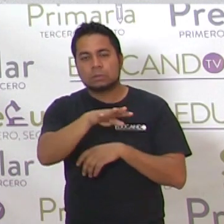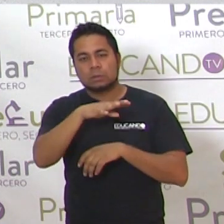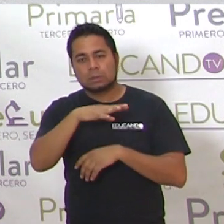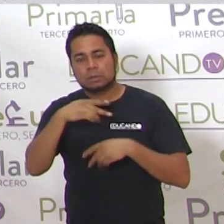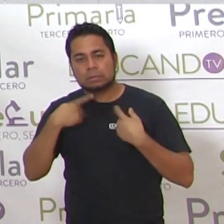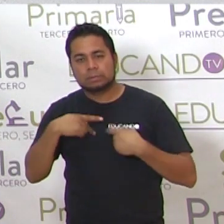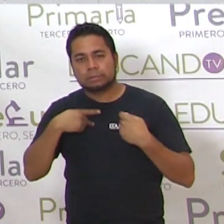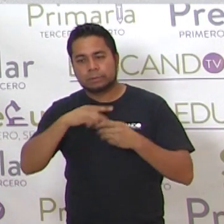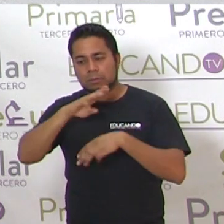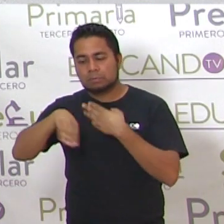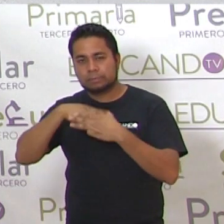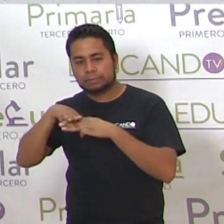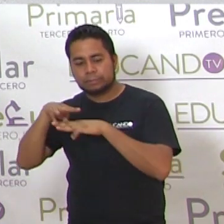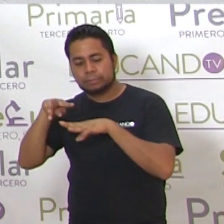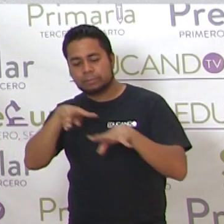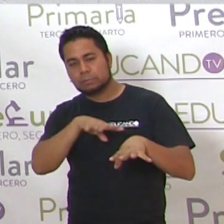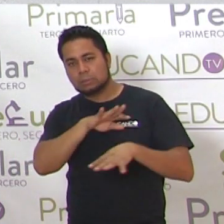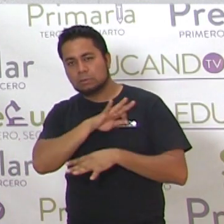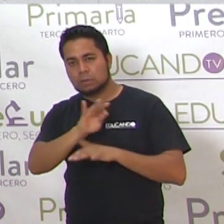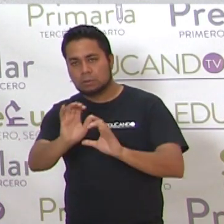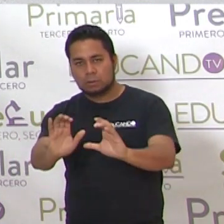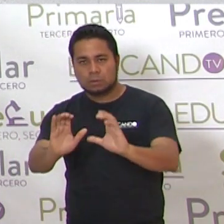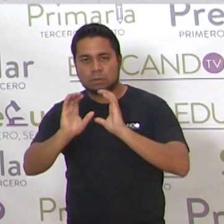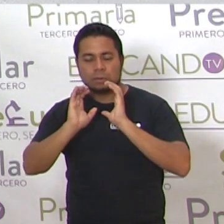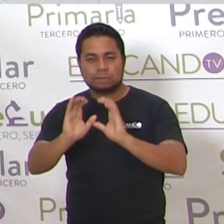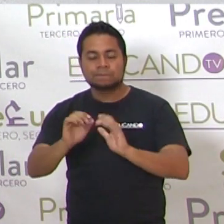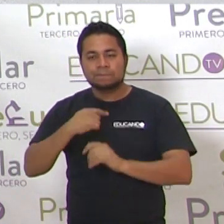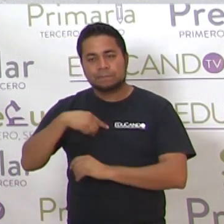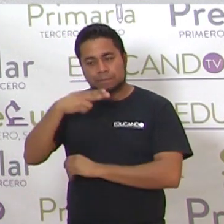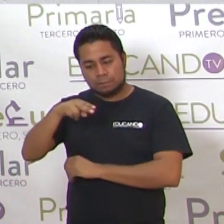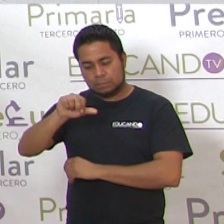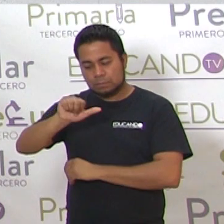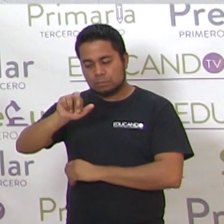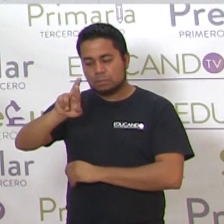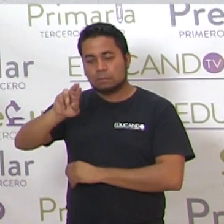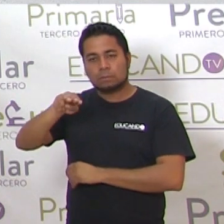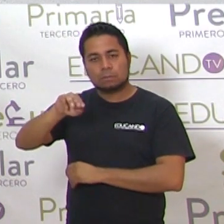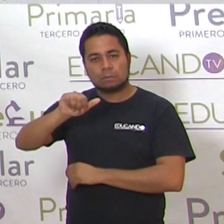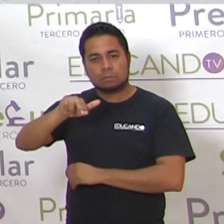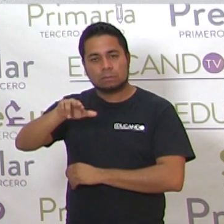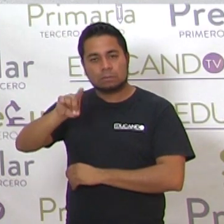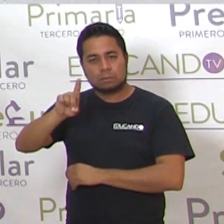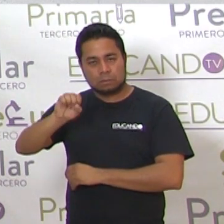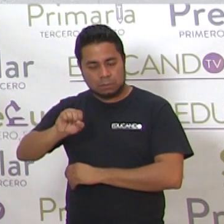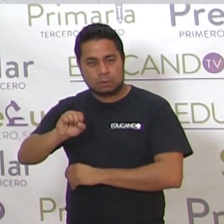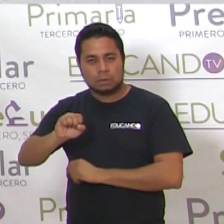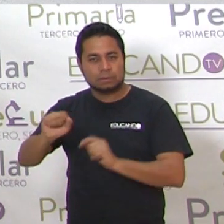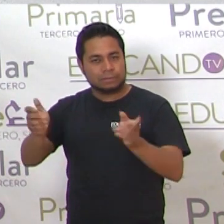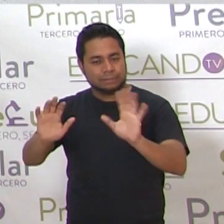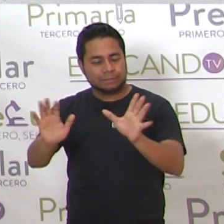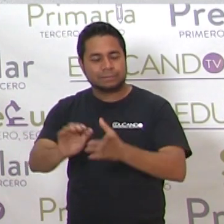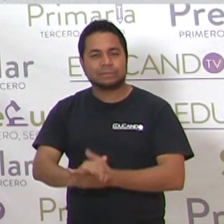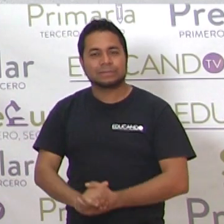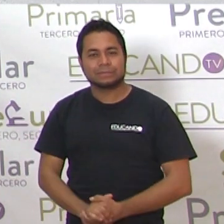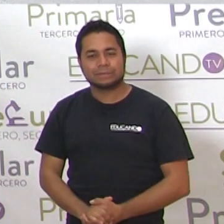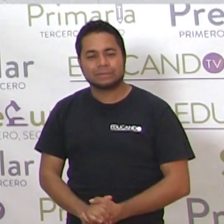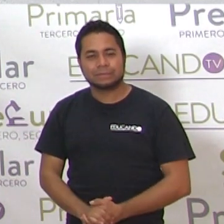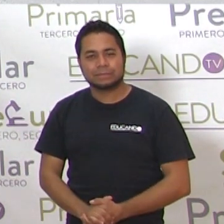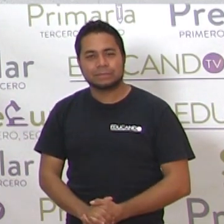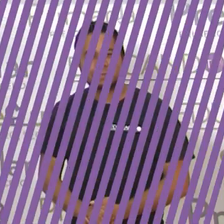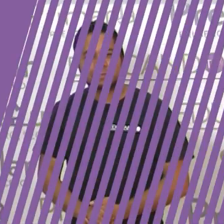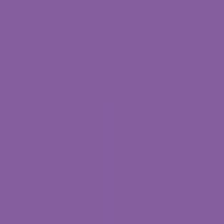todo el mundo mucho cuidado mi nombre es us marco mendoza adiós